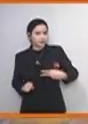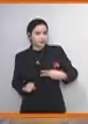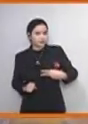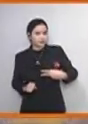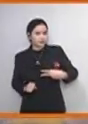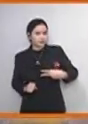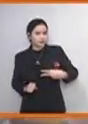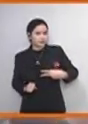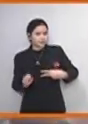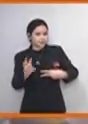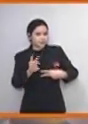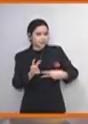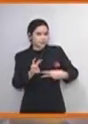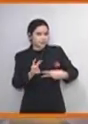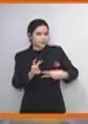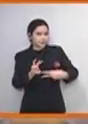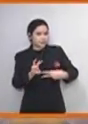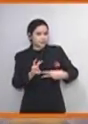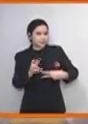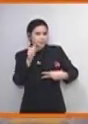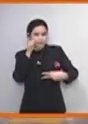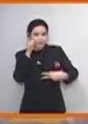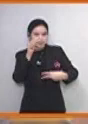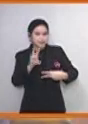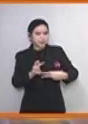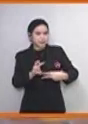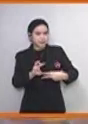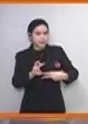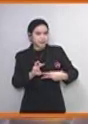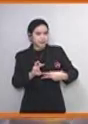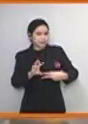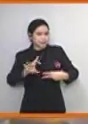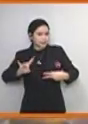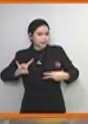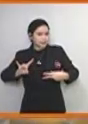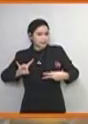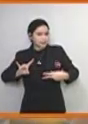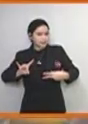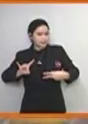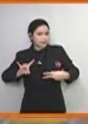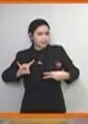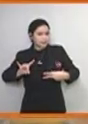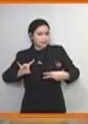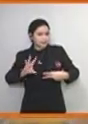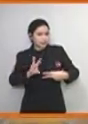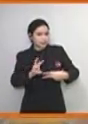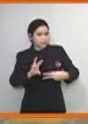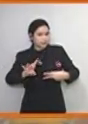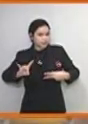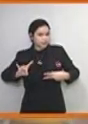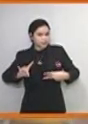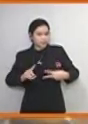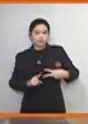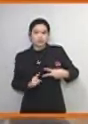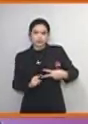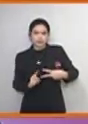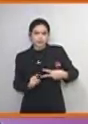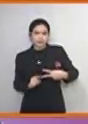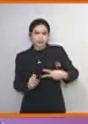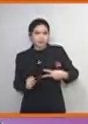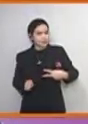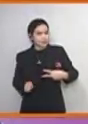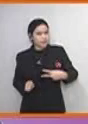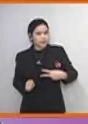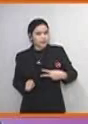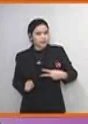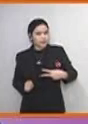este es el 6. Segundo dígito atentos. Y este es el 8. El primer número ganador es el 68. Segundo